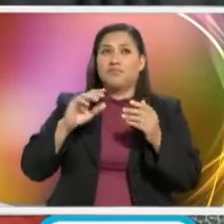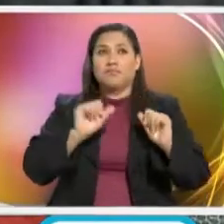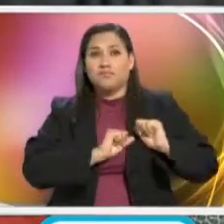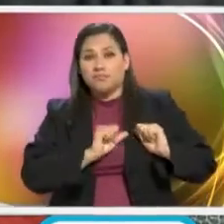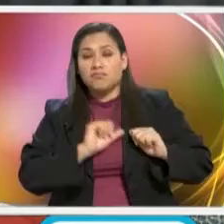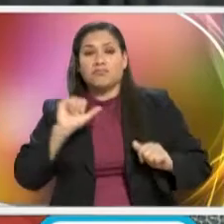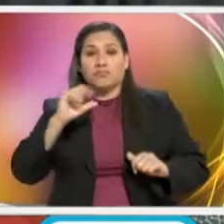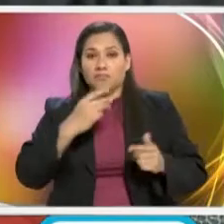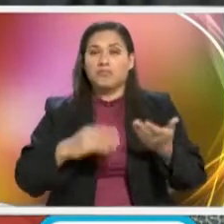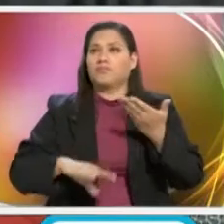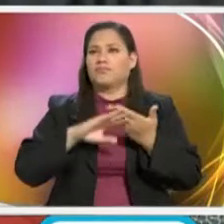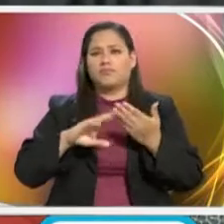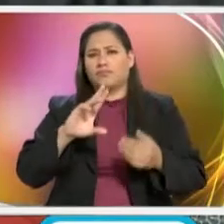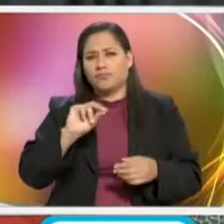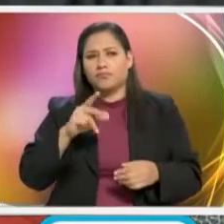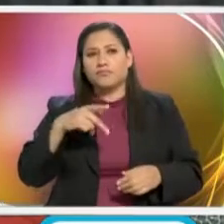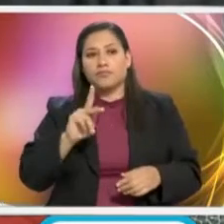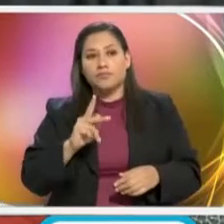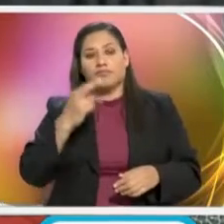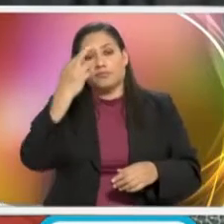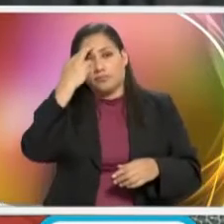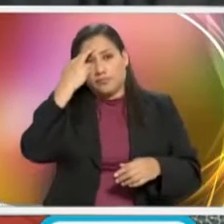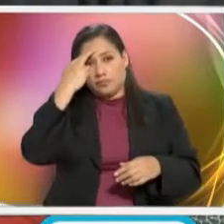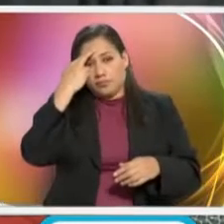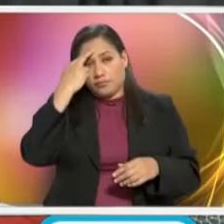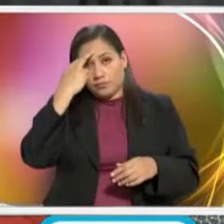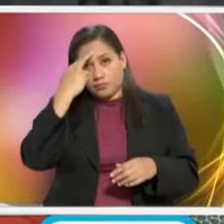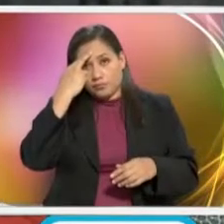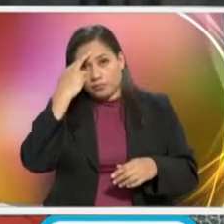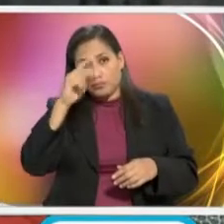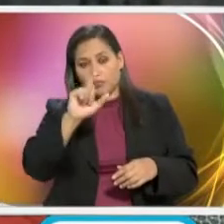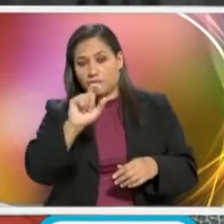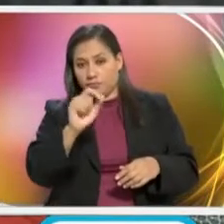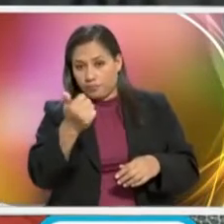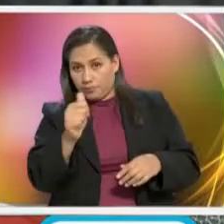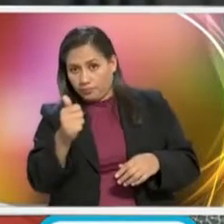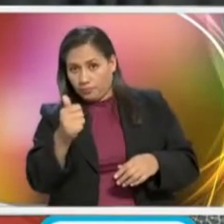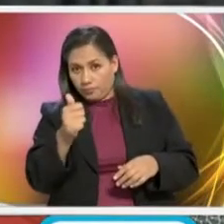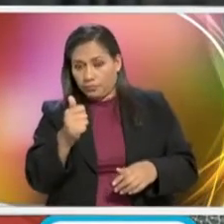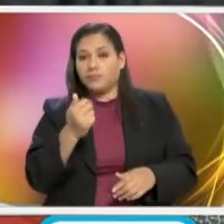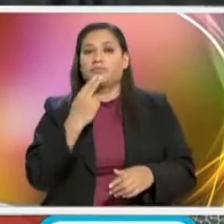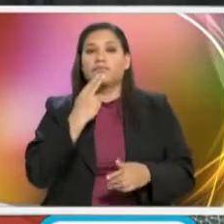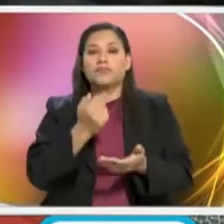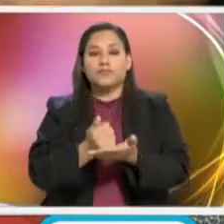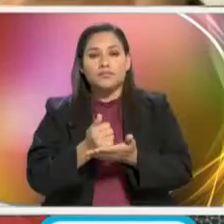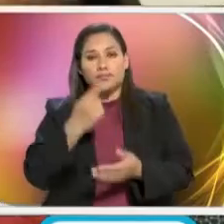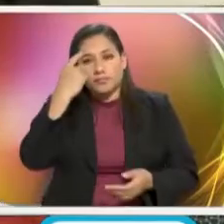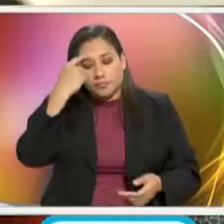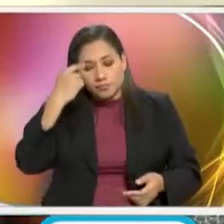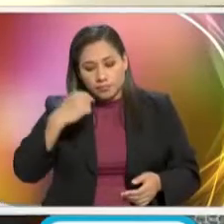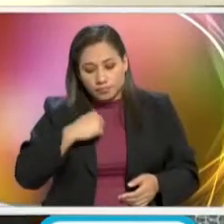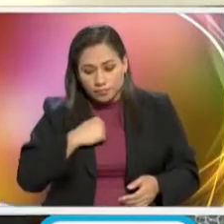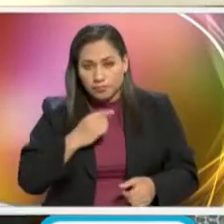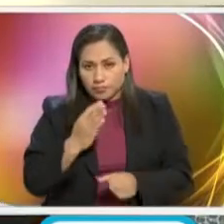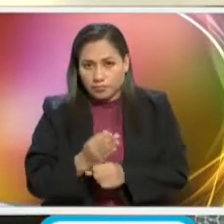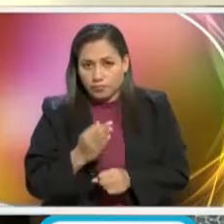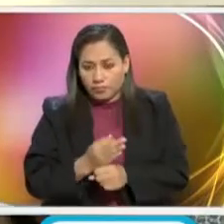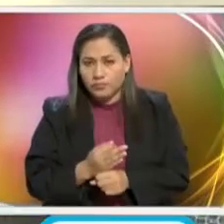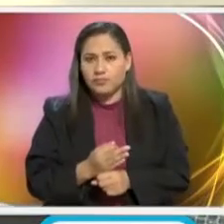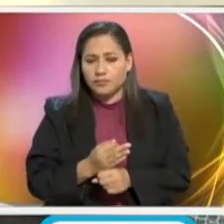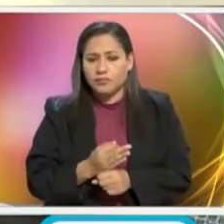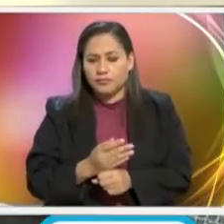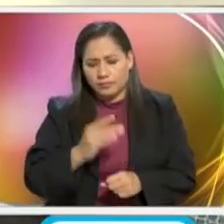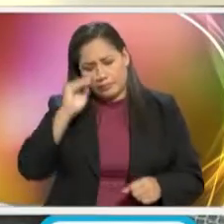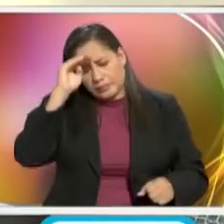ejército, pero de alguna forma el recordar el evento del 20 de agosto nos sirve para nosotros actualmente a